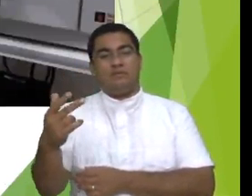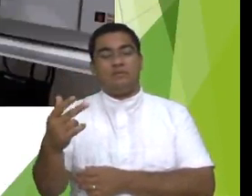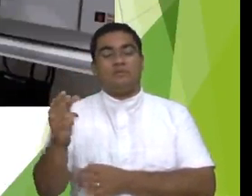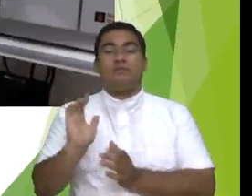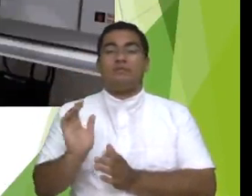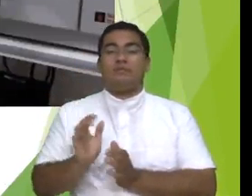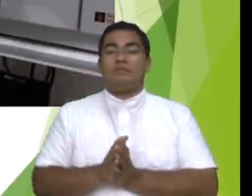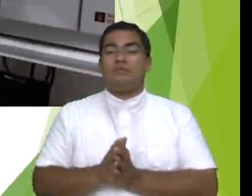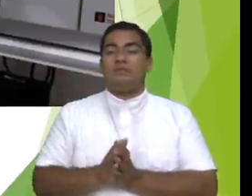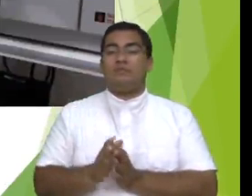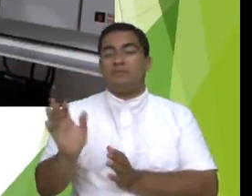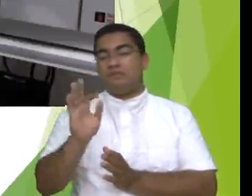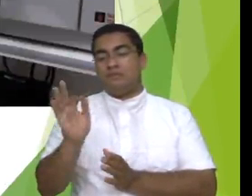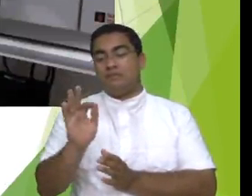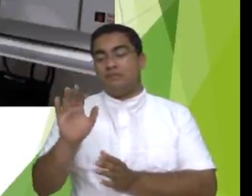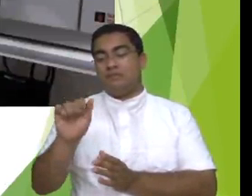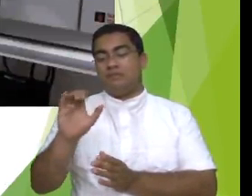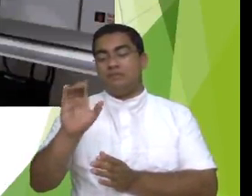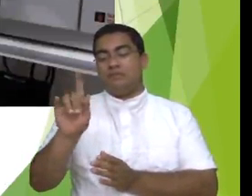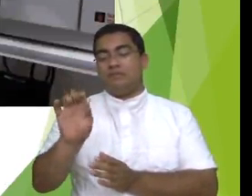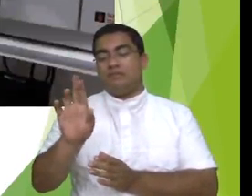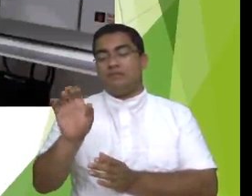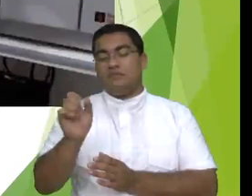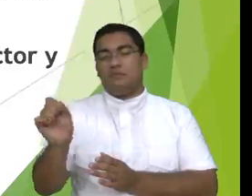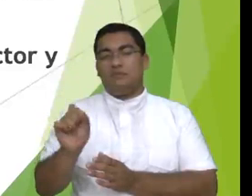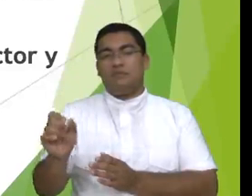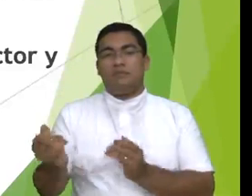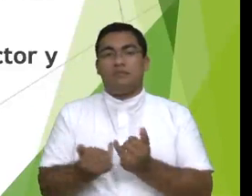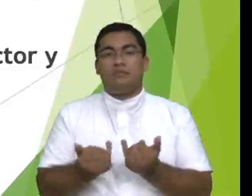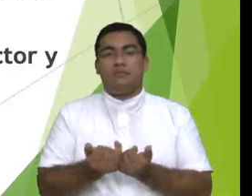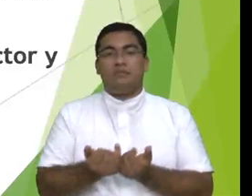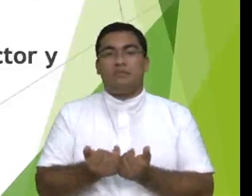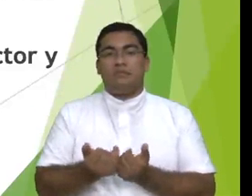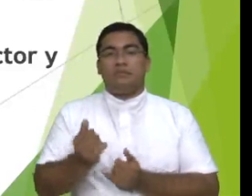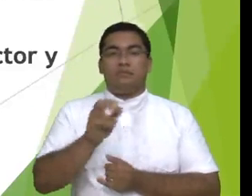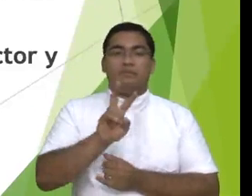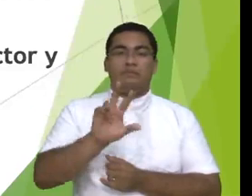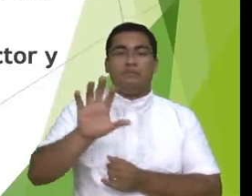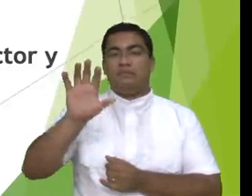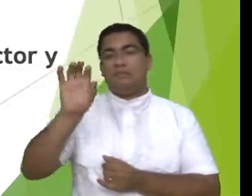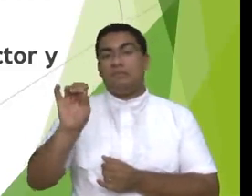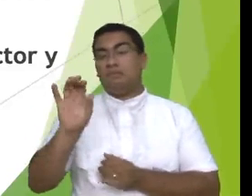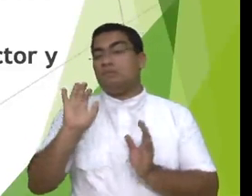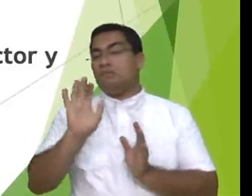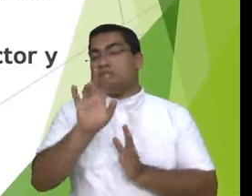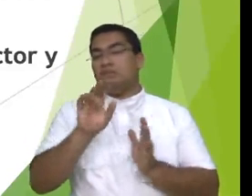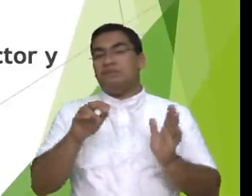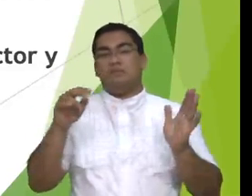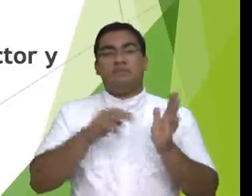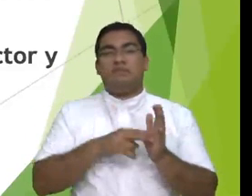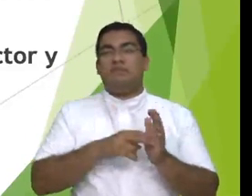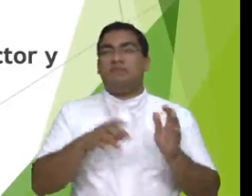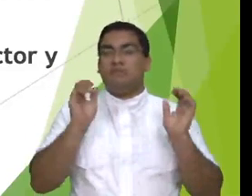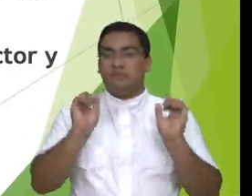factor 8. Y los factores liofilizados están más concentrados, ¿verdad? Se llaman concentrados de factor 8, tienen desde 250 hasta 2000 unidades, pueden tener